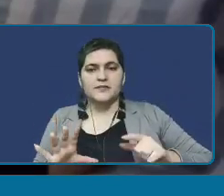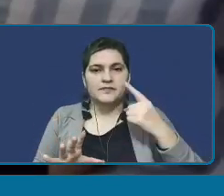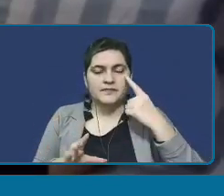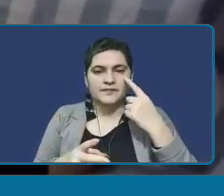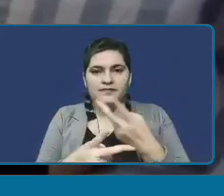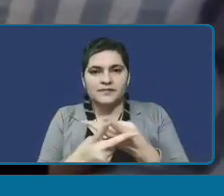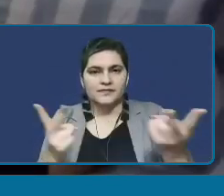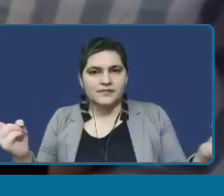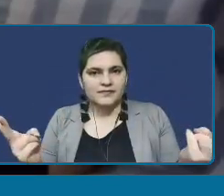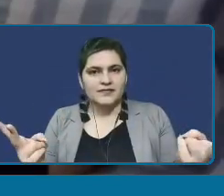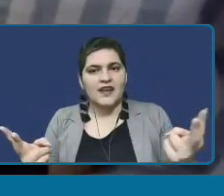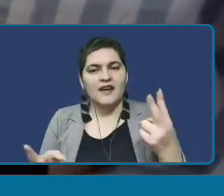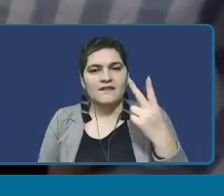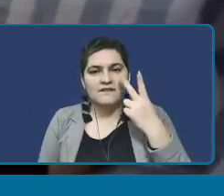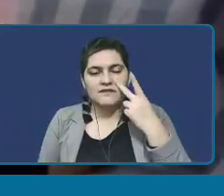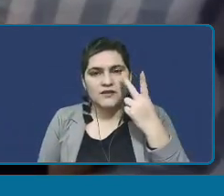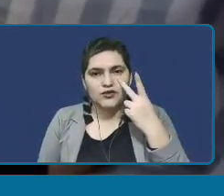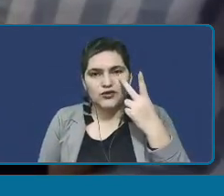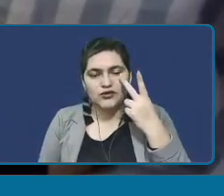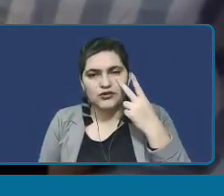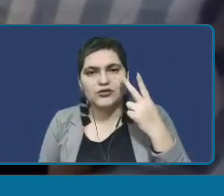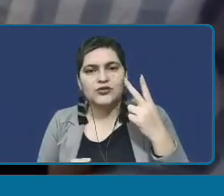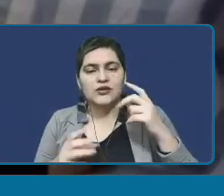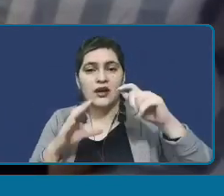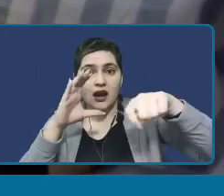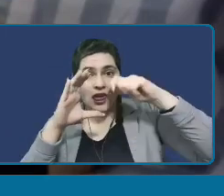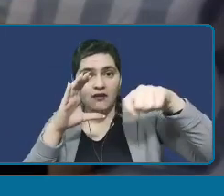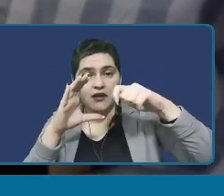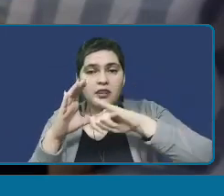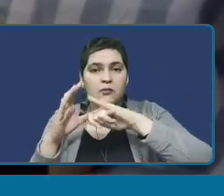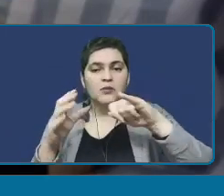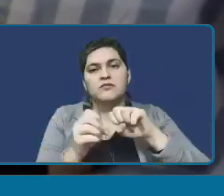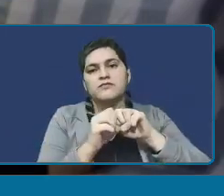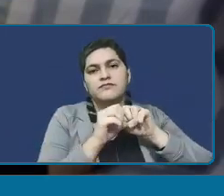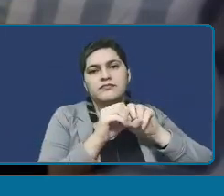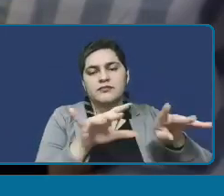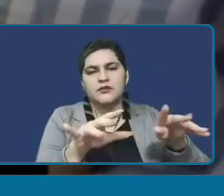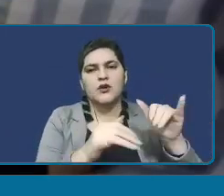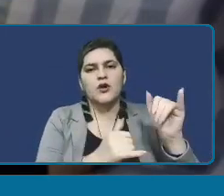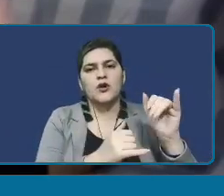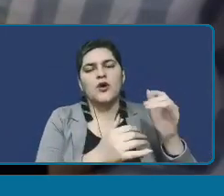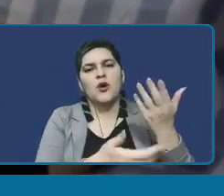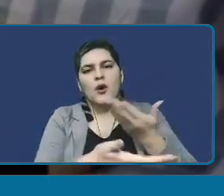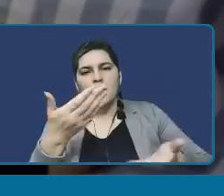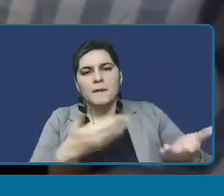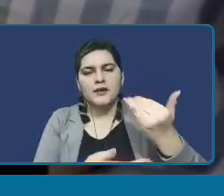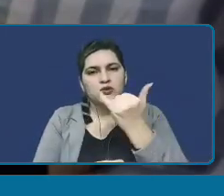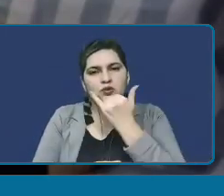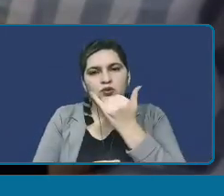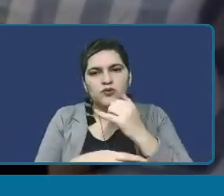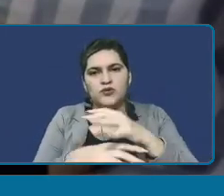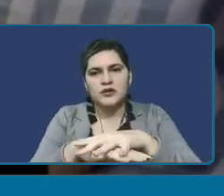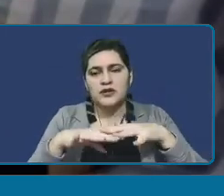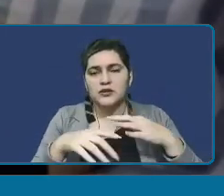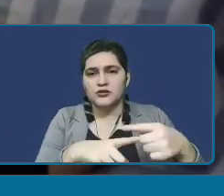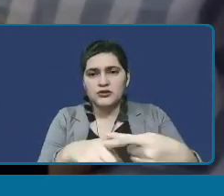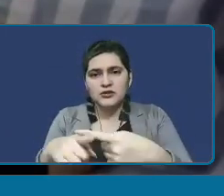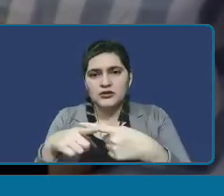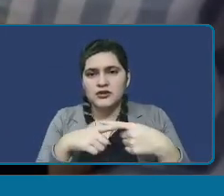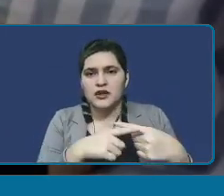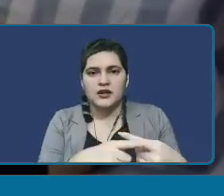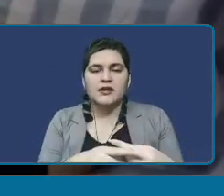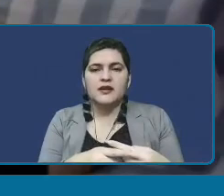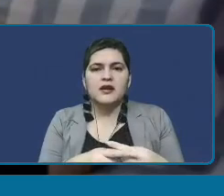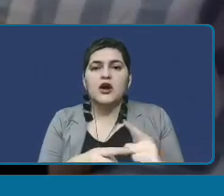insistimos, vamos a grabar y se compartirá en nuestro canal de YouTube y en nuestras redes sociales. No se necesita